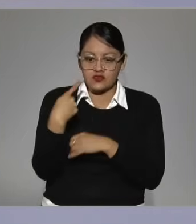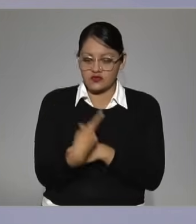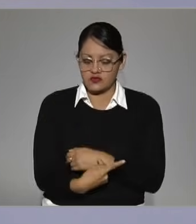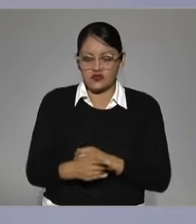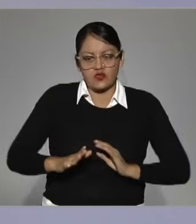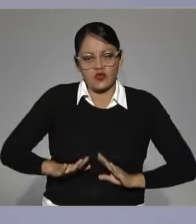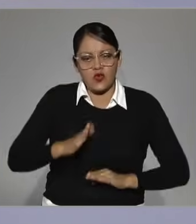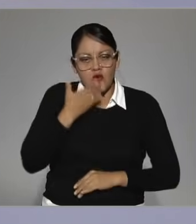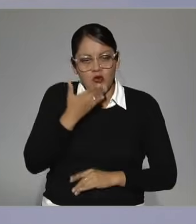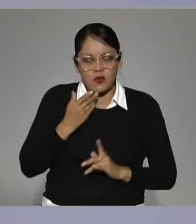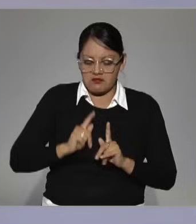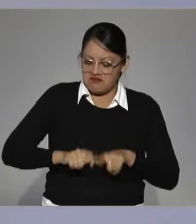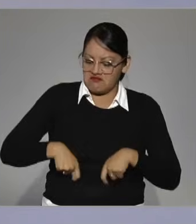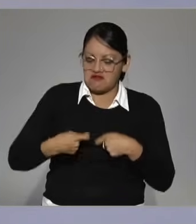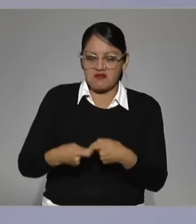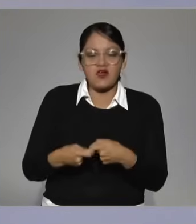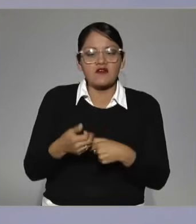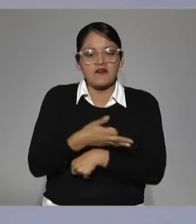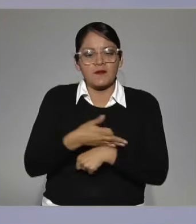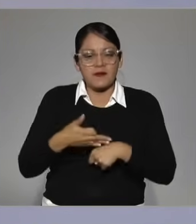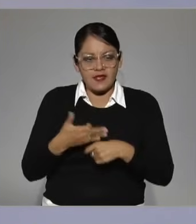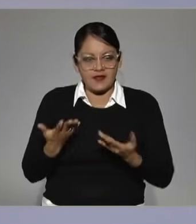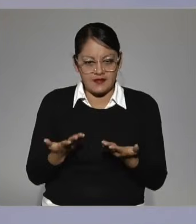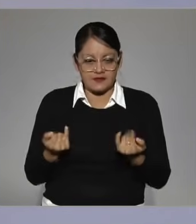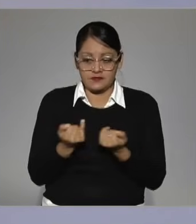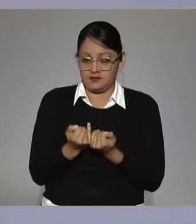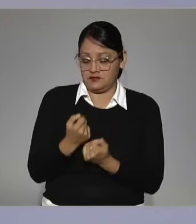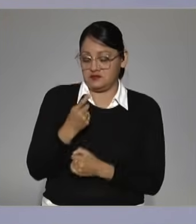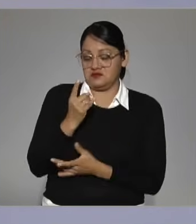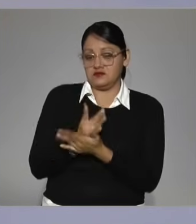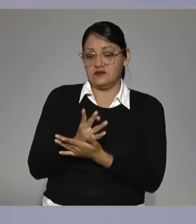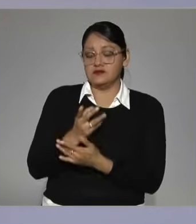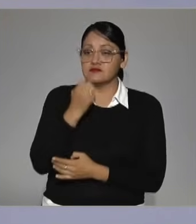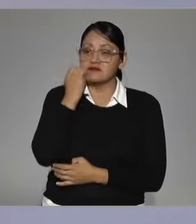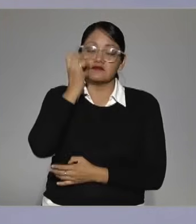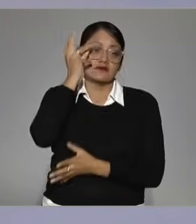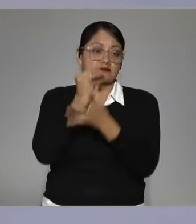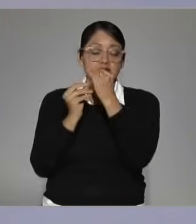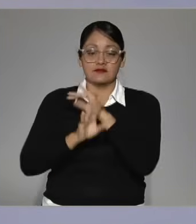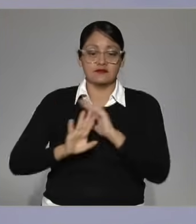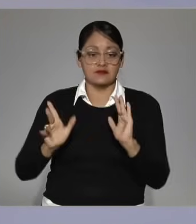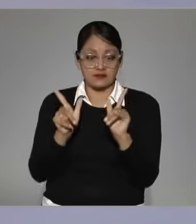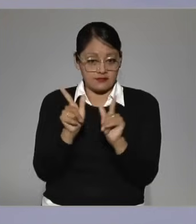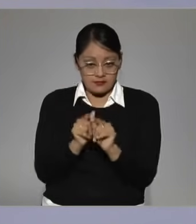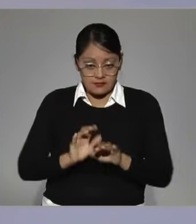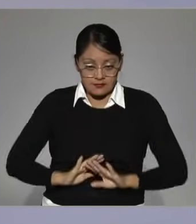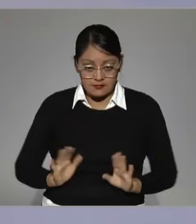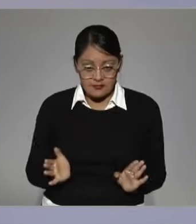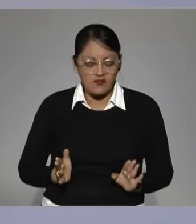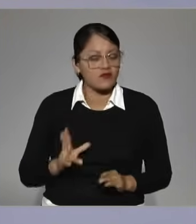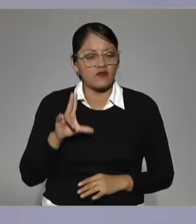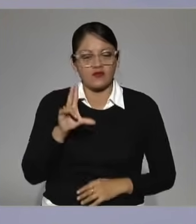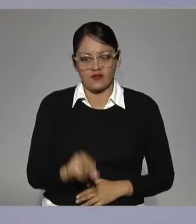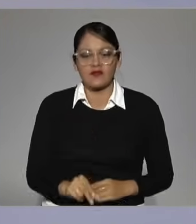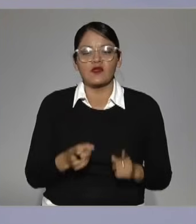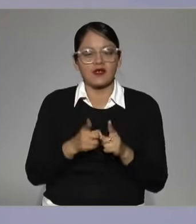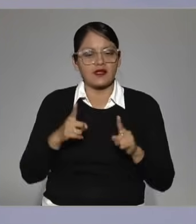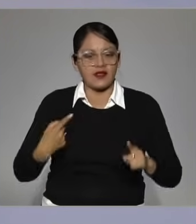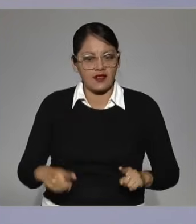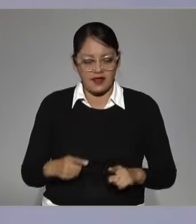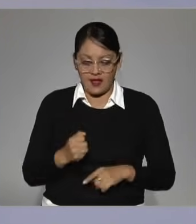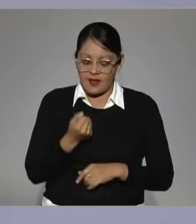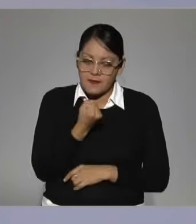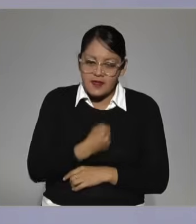hijos. La educación no solo se trata de adquirir conocimientos académicos, también de desarrollar habilidades sociales,